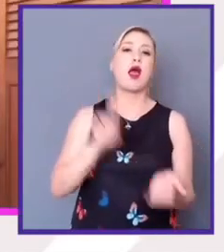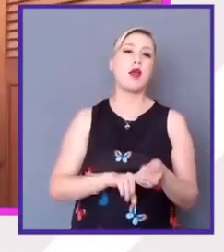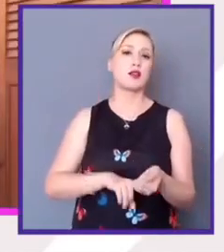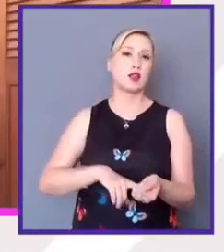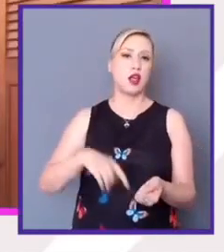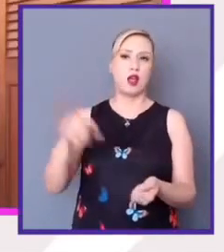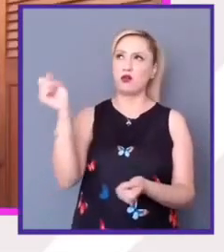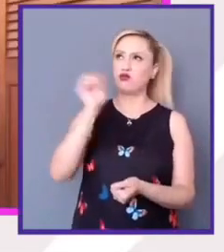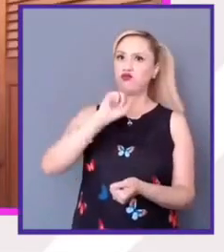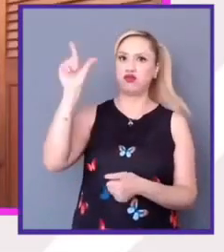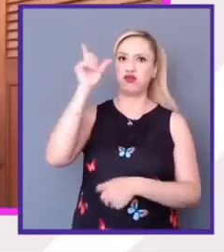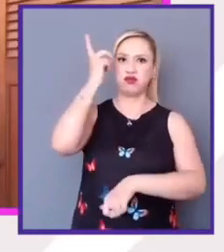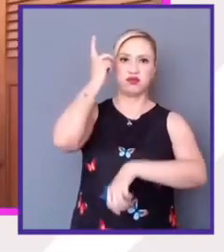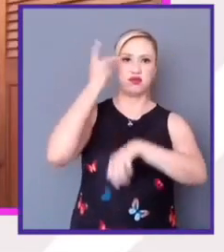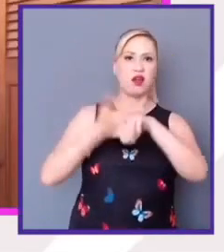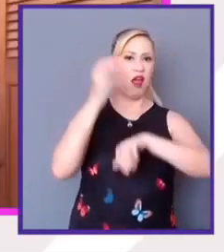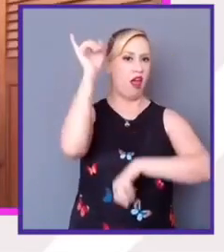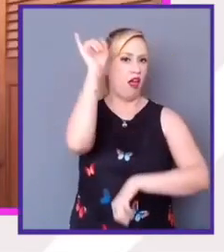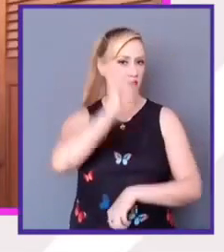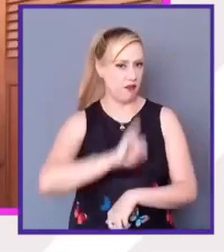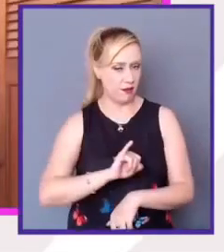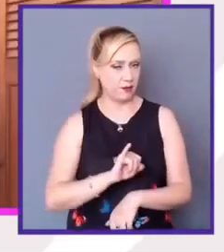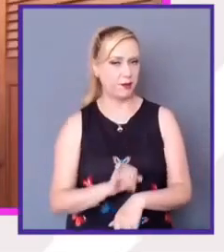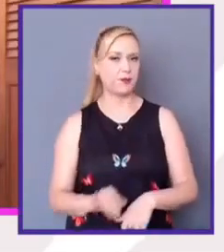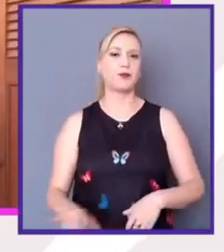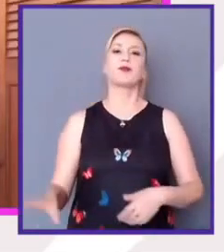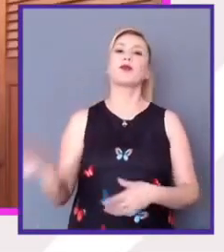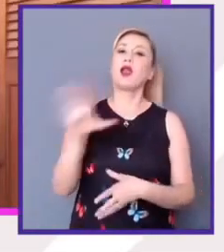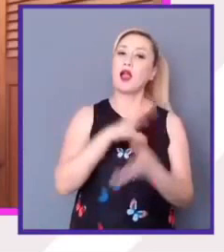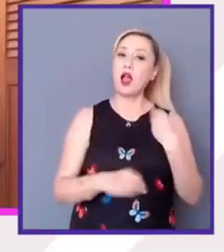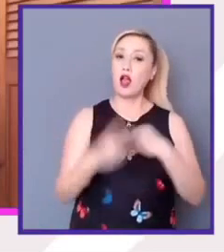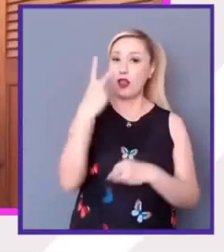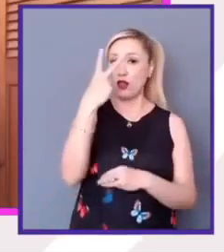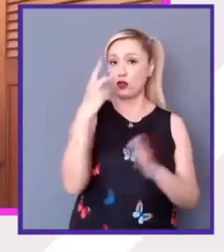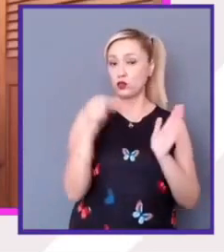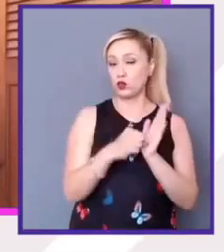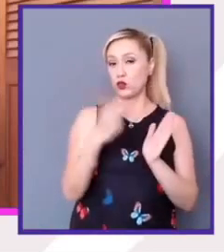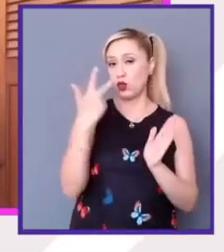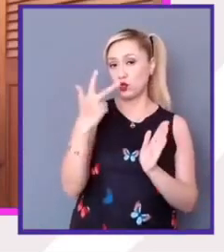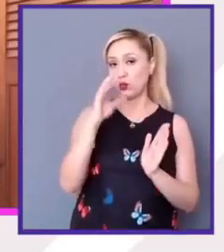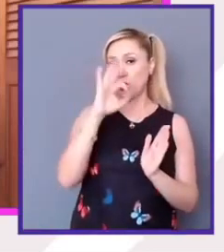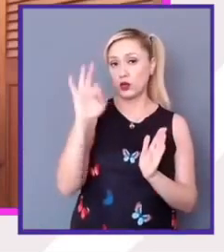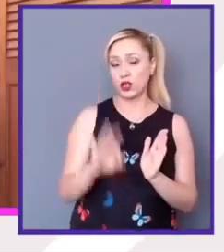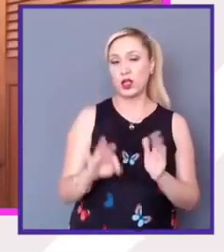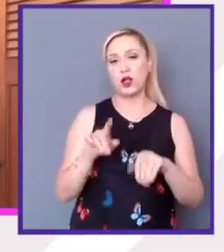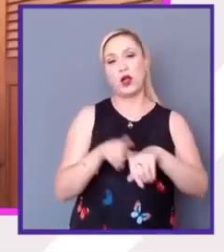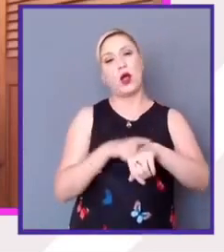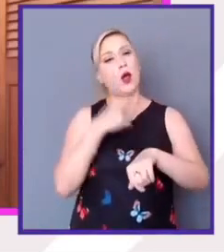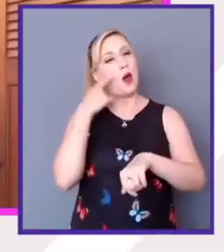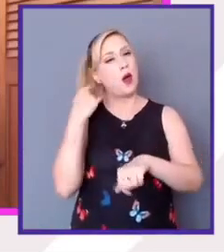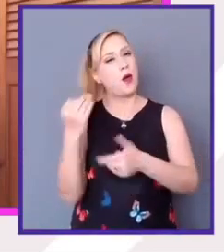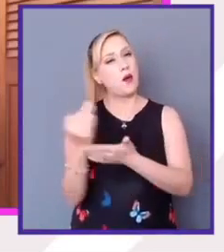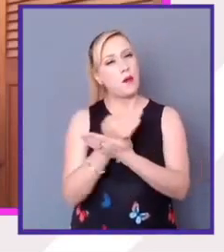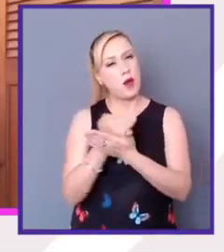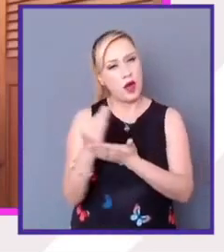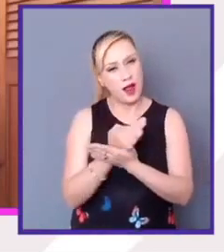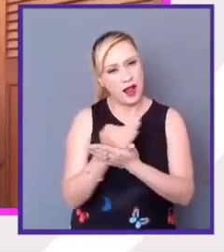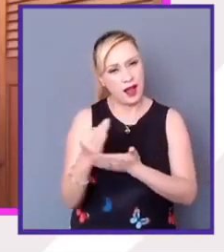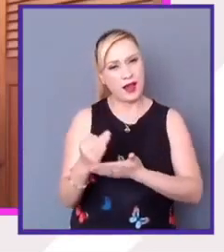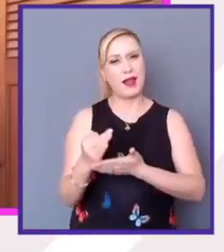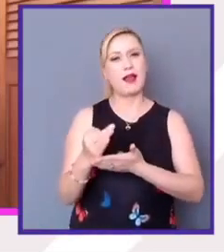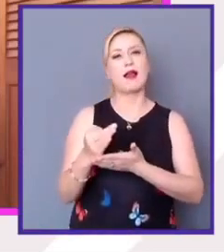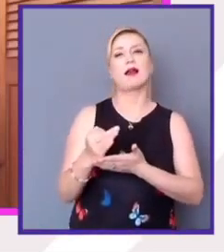funcionarios, directores y jefes, en comparación del 2.8 de las personas con los tonos más oscuros, de acuerdo con la escala Perla, que